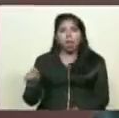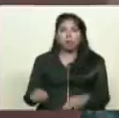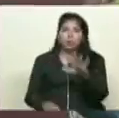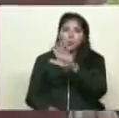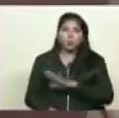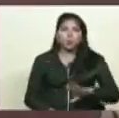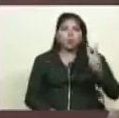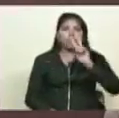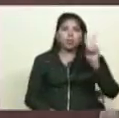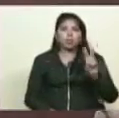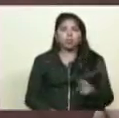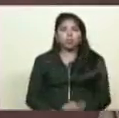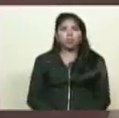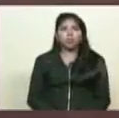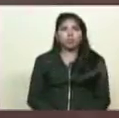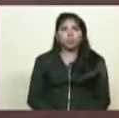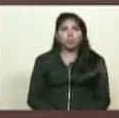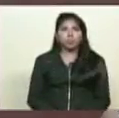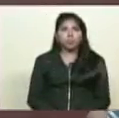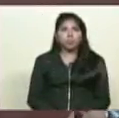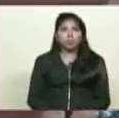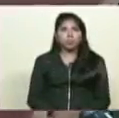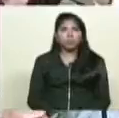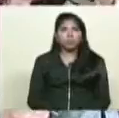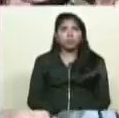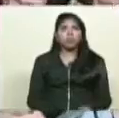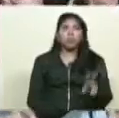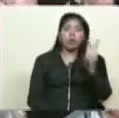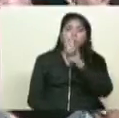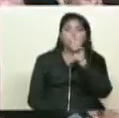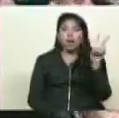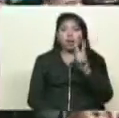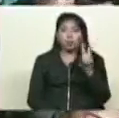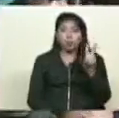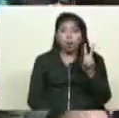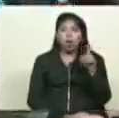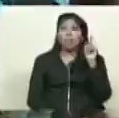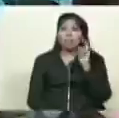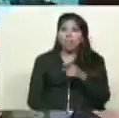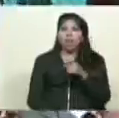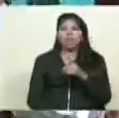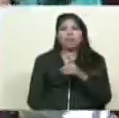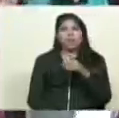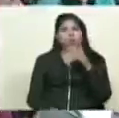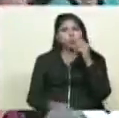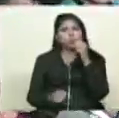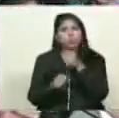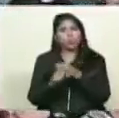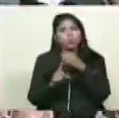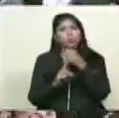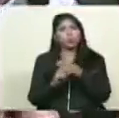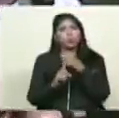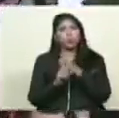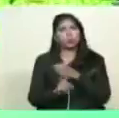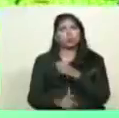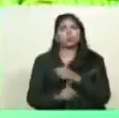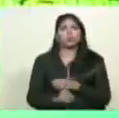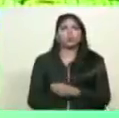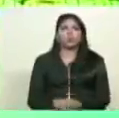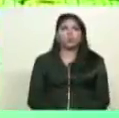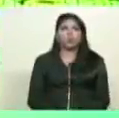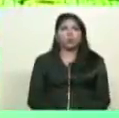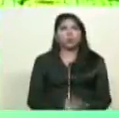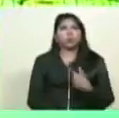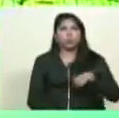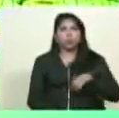en toda nuestra patria. Venezuela, señores, tenemos que luchar por estos CPT. Así lo